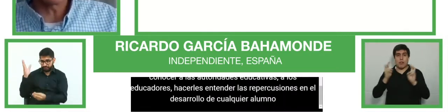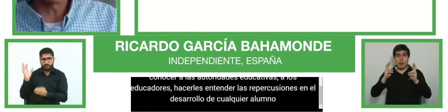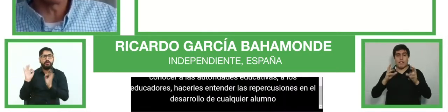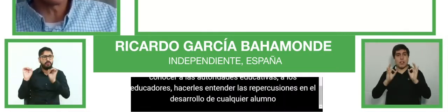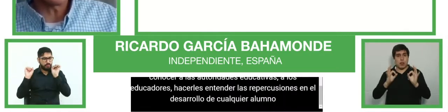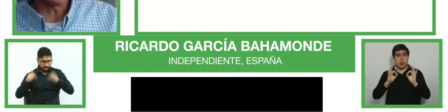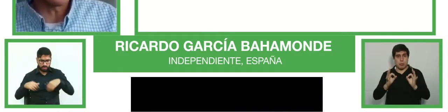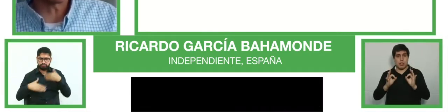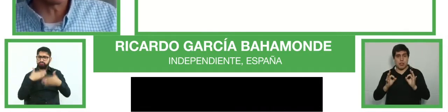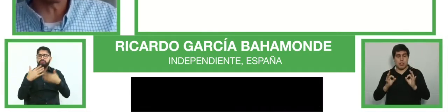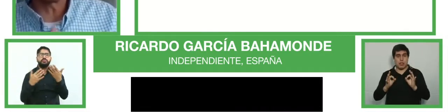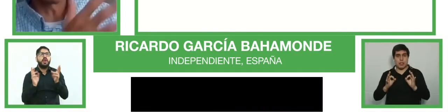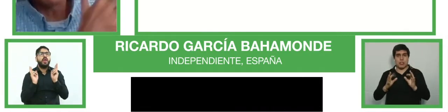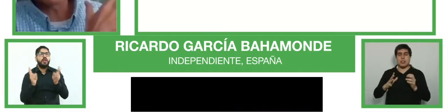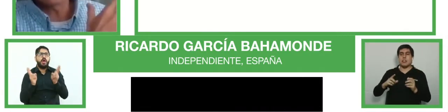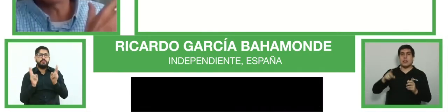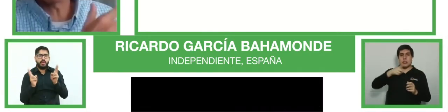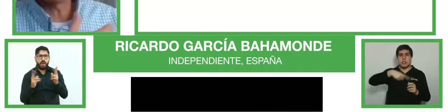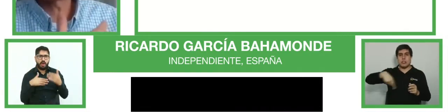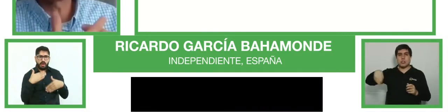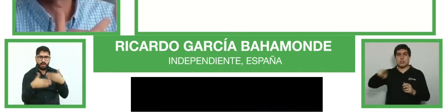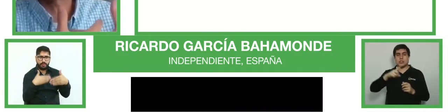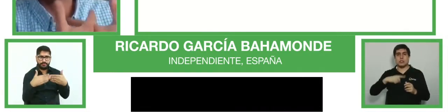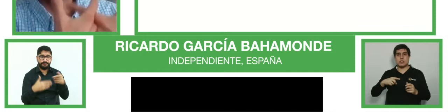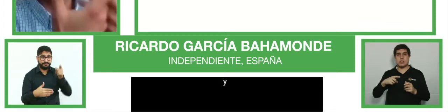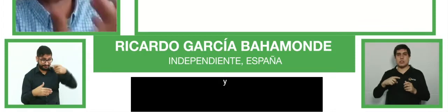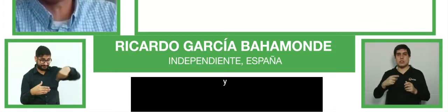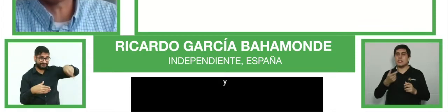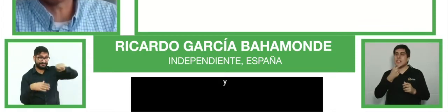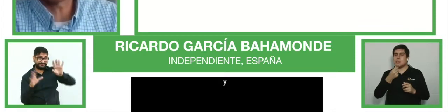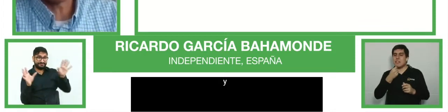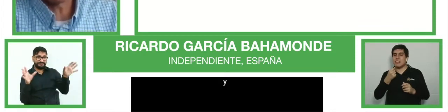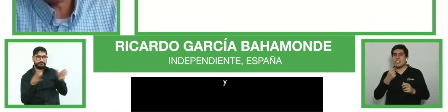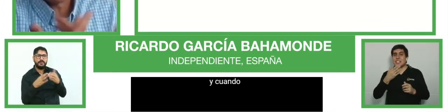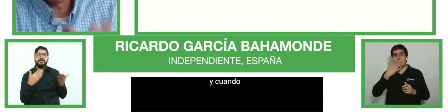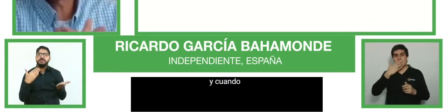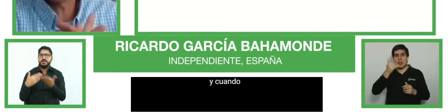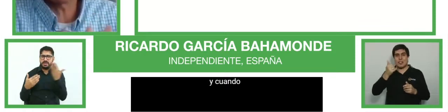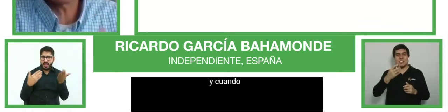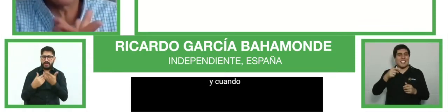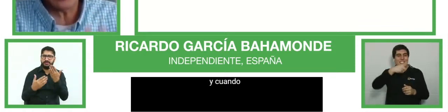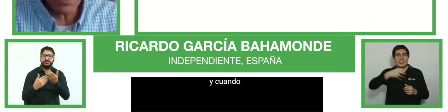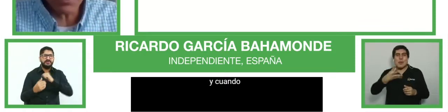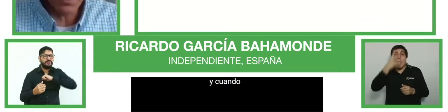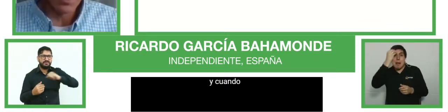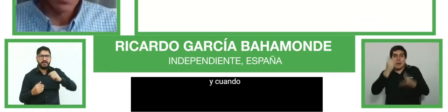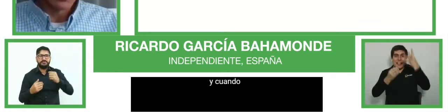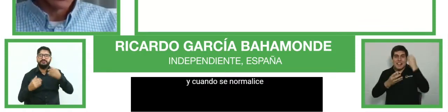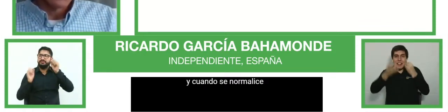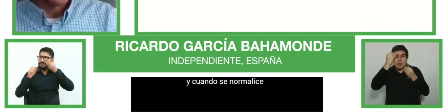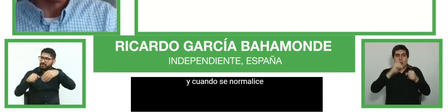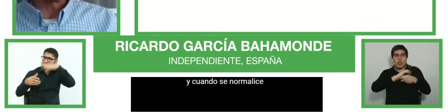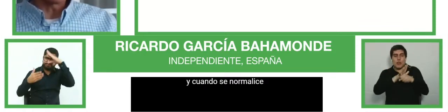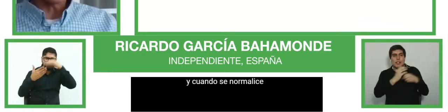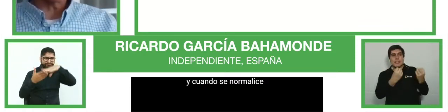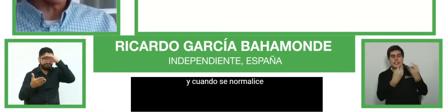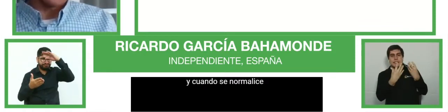una situación en la que ya no solo volvamos a la normalidad, sino que sea mucho mejor. O sea, que haya podido servir de algo